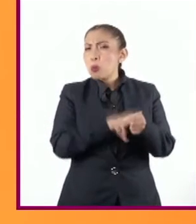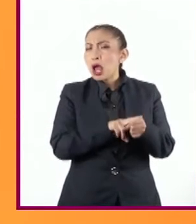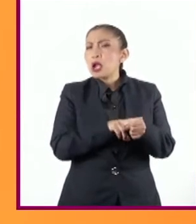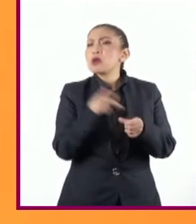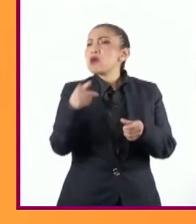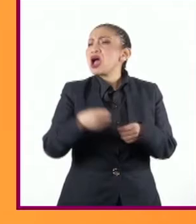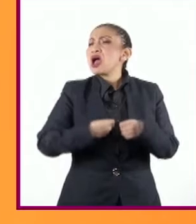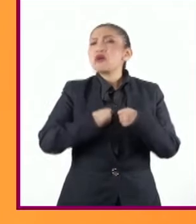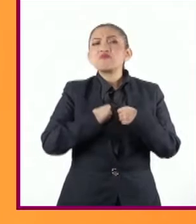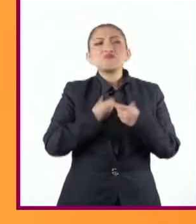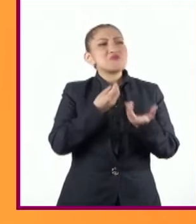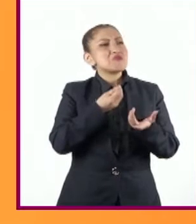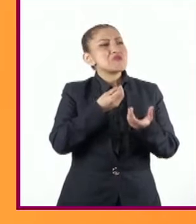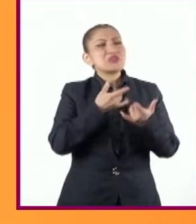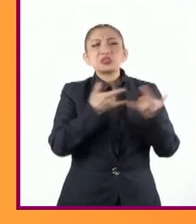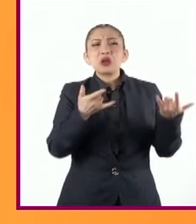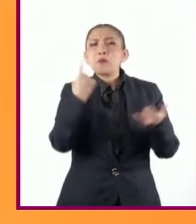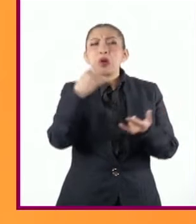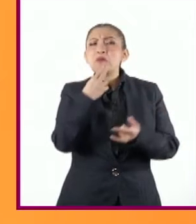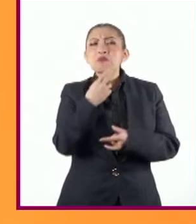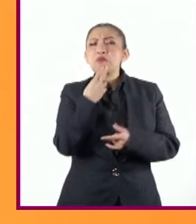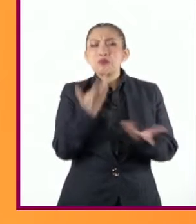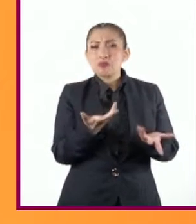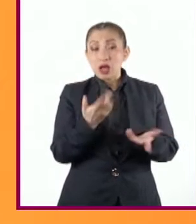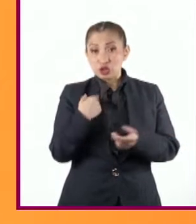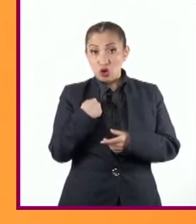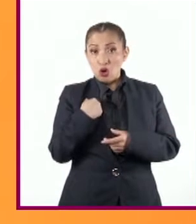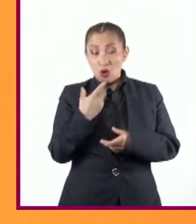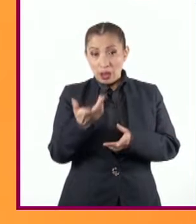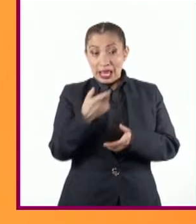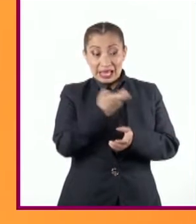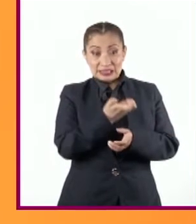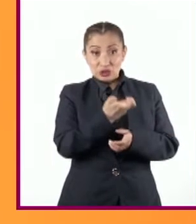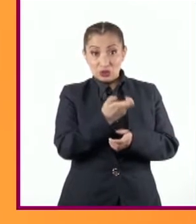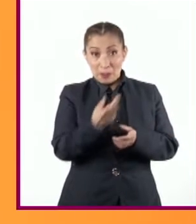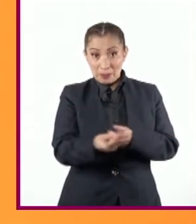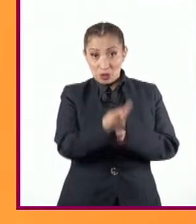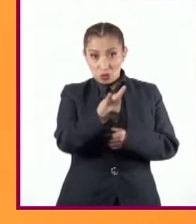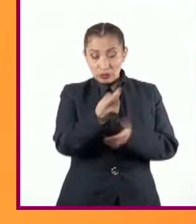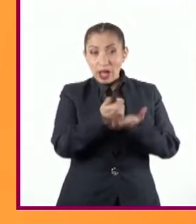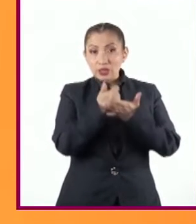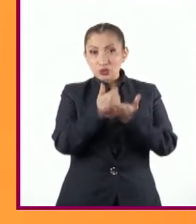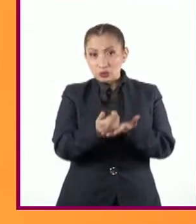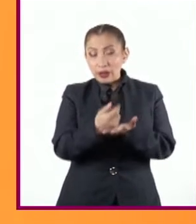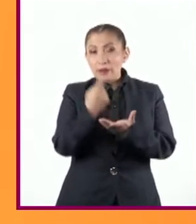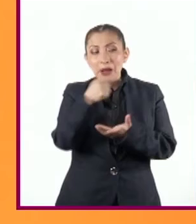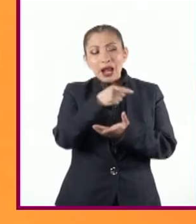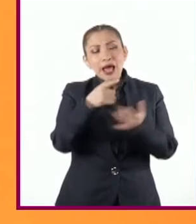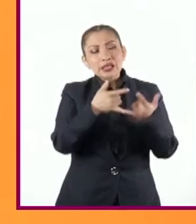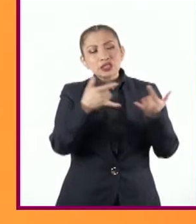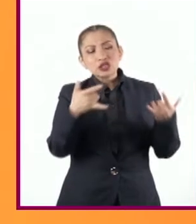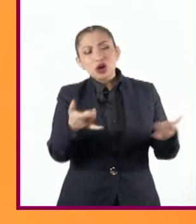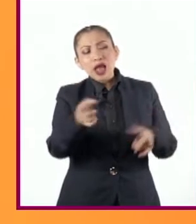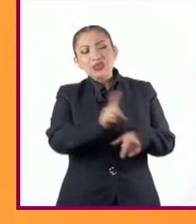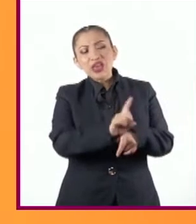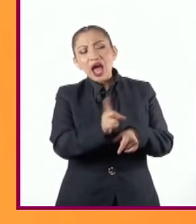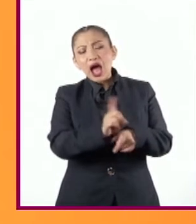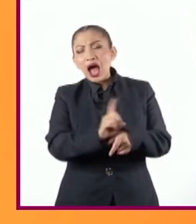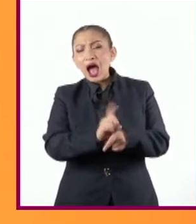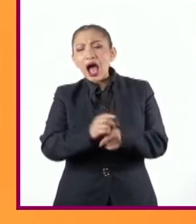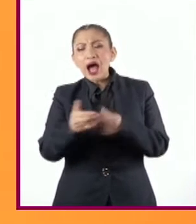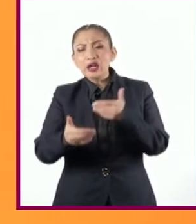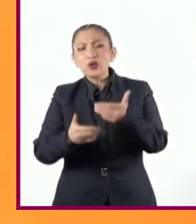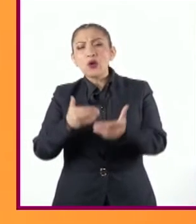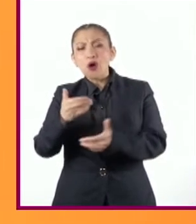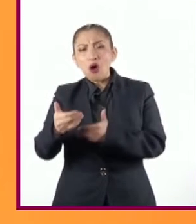qué te sirve la historia? La pregunta que te he planteado les ayudará a entender que la historia se vive día a día y que no